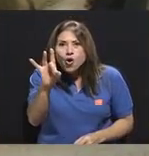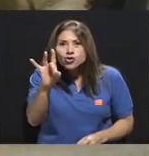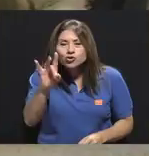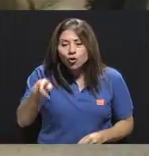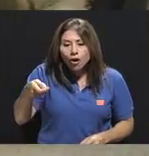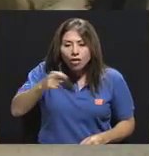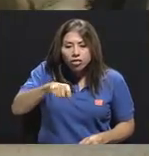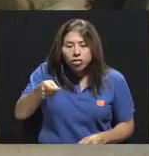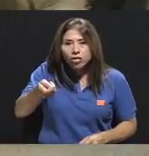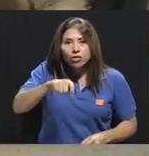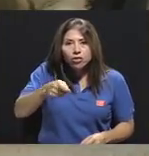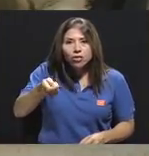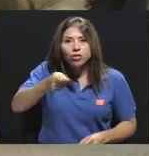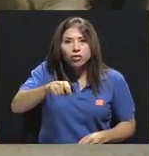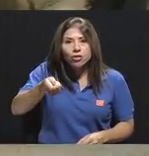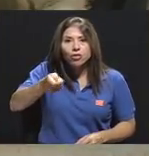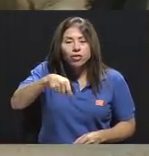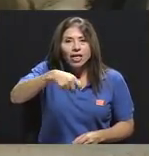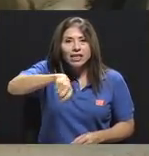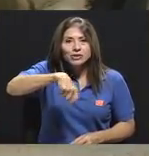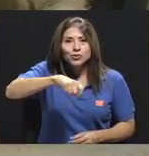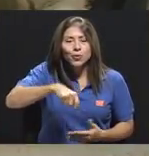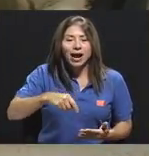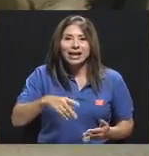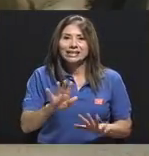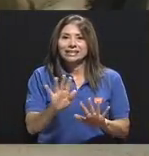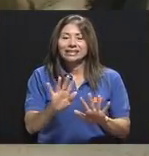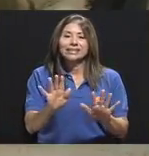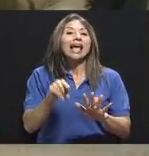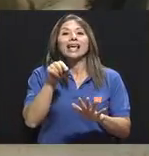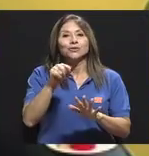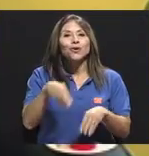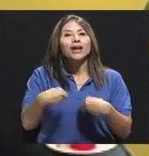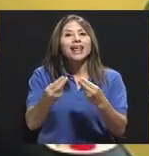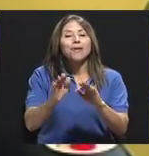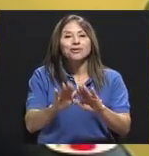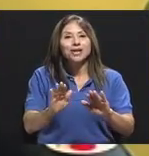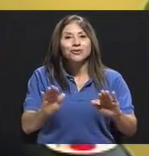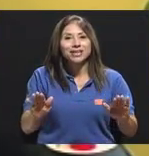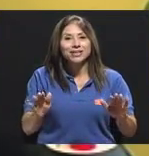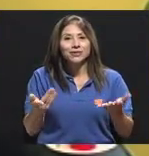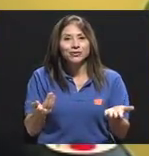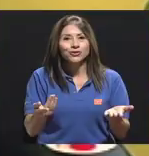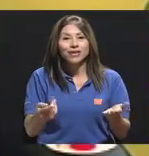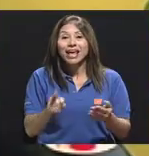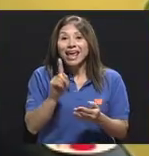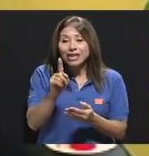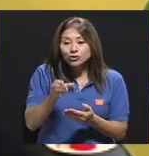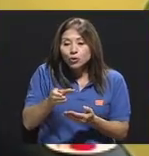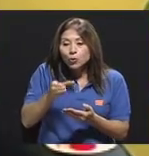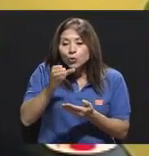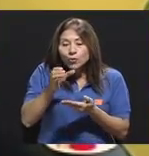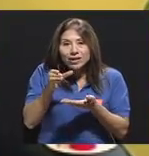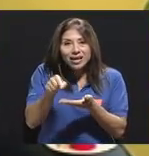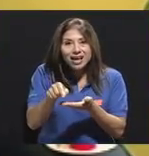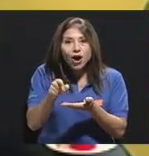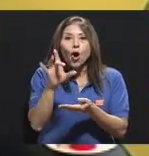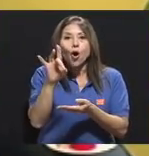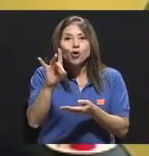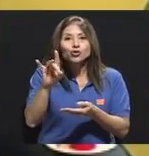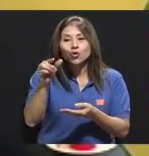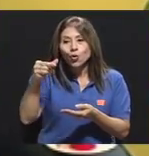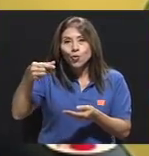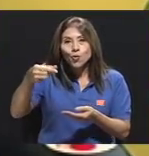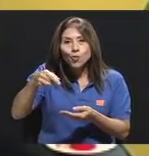eso es lo que a veces le damos a nuestros niños que vienen en botellitas verdad o en latitas en una sola toma encontramos ocho cucharaditas de azúcar entonces a veces